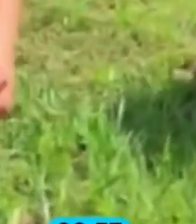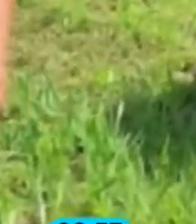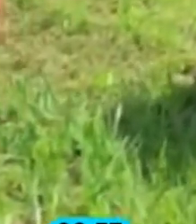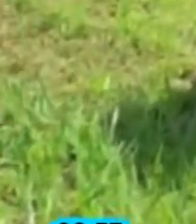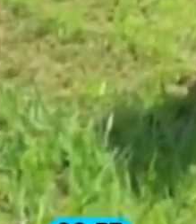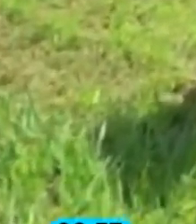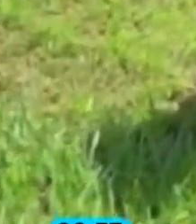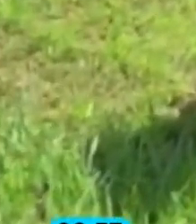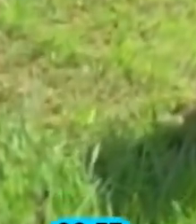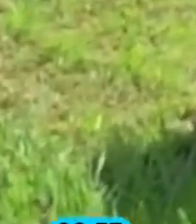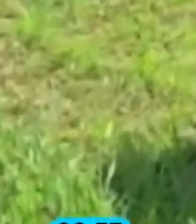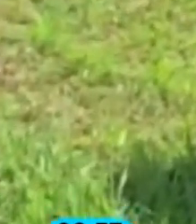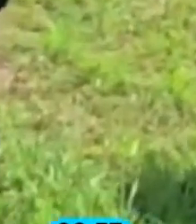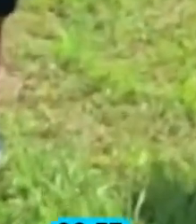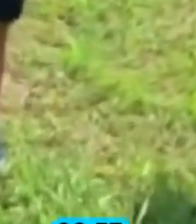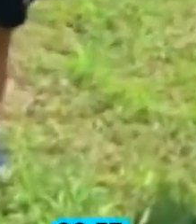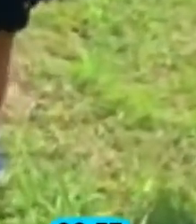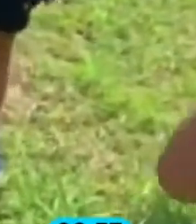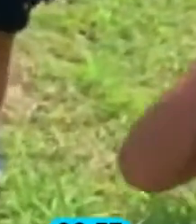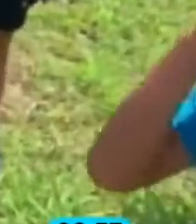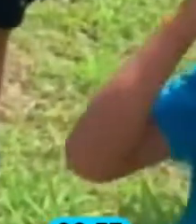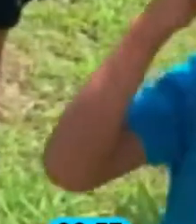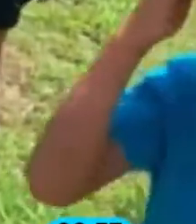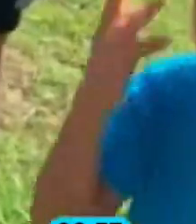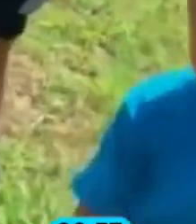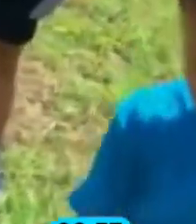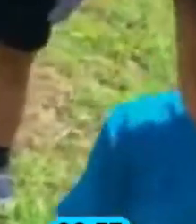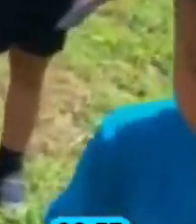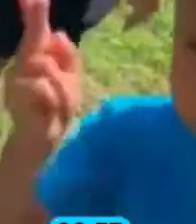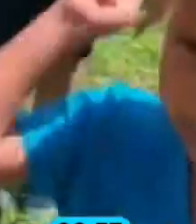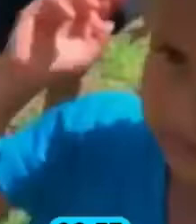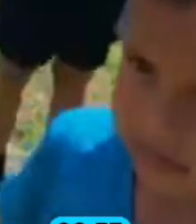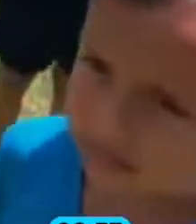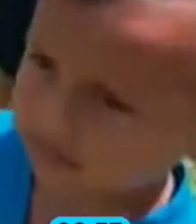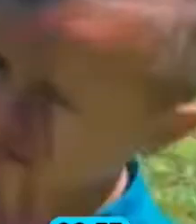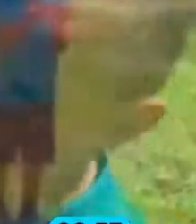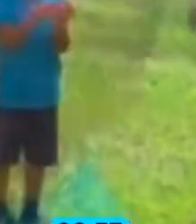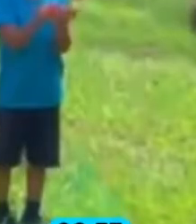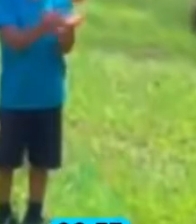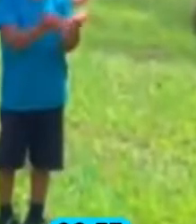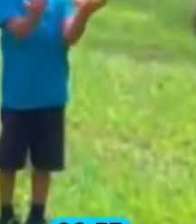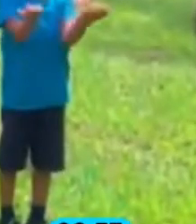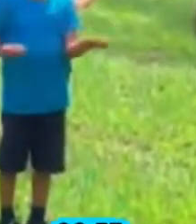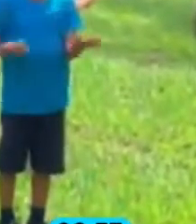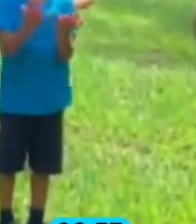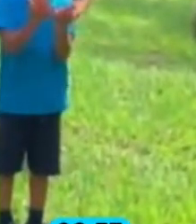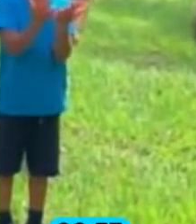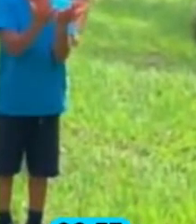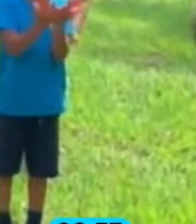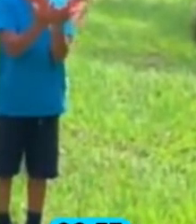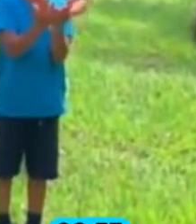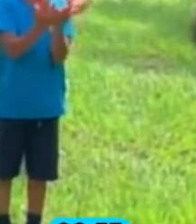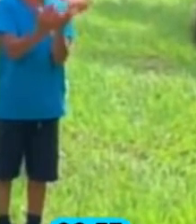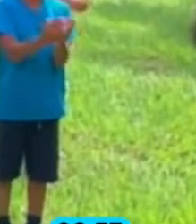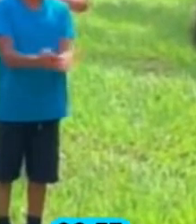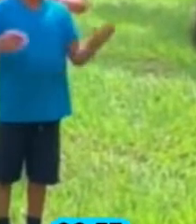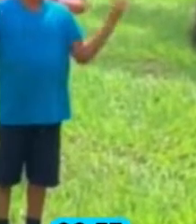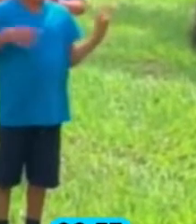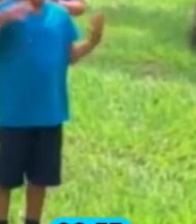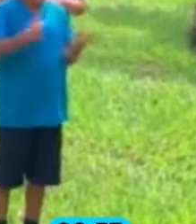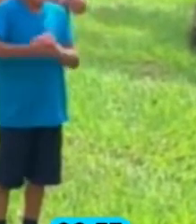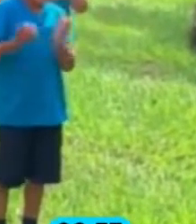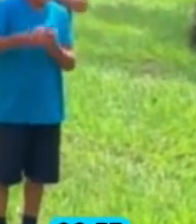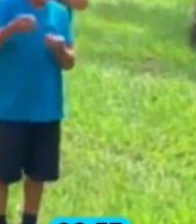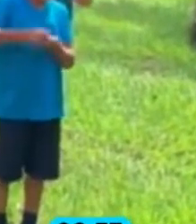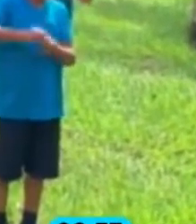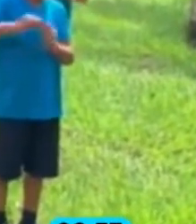lugar. Sé que las ventanas se pueden abrir, cambiar